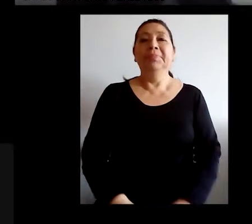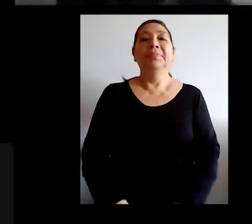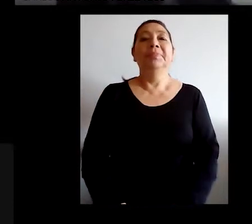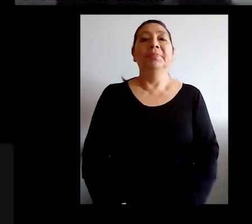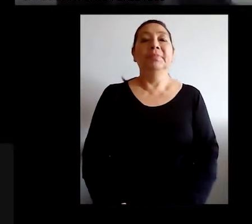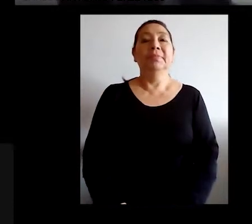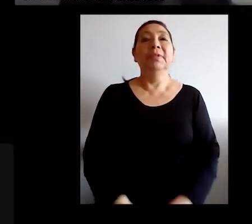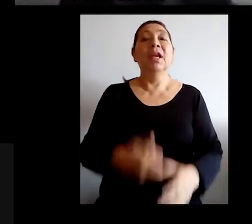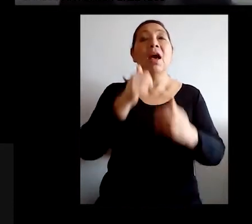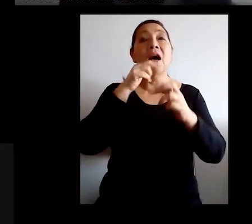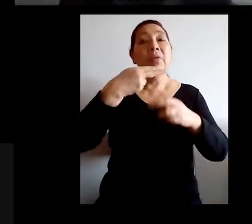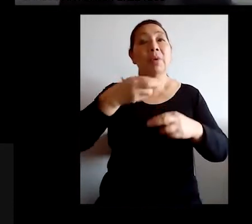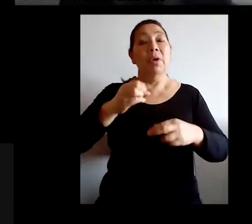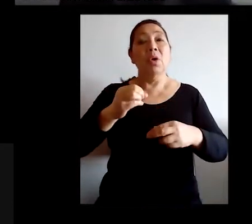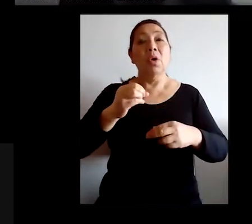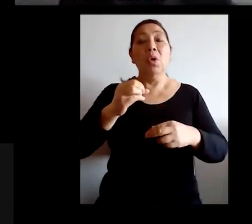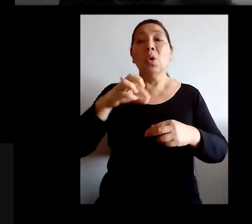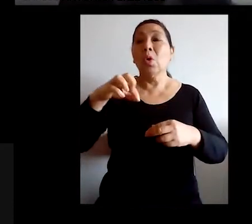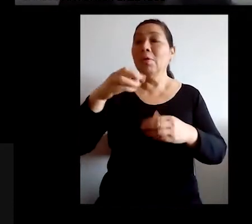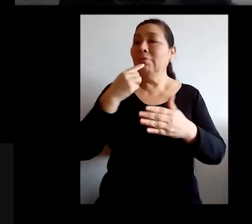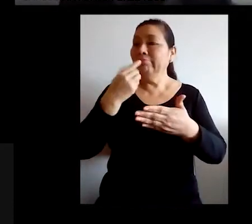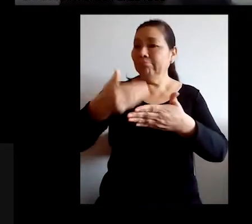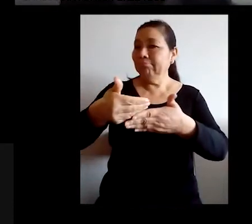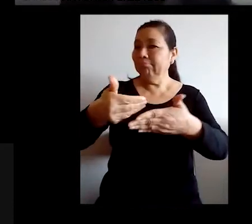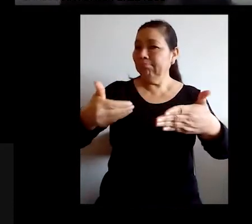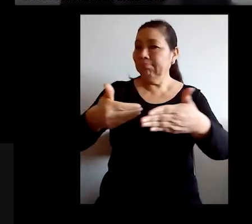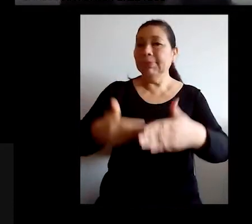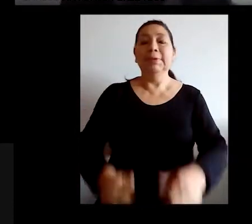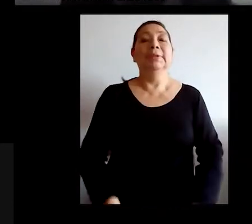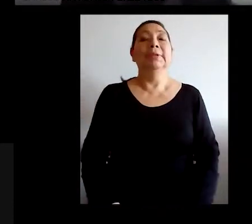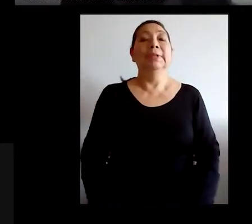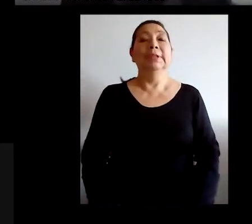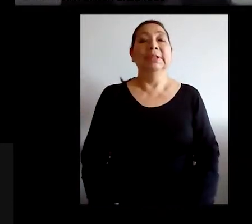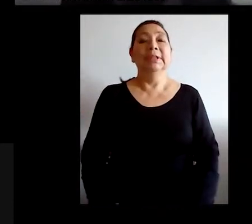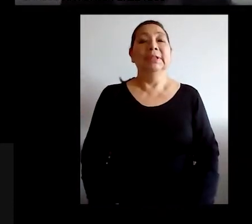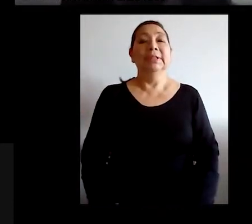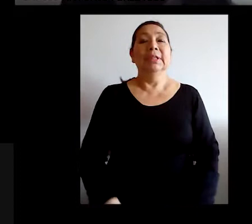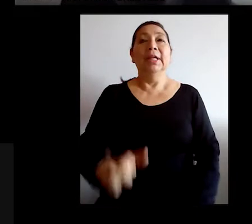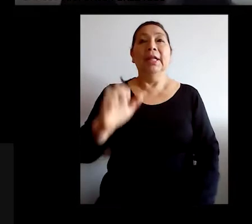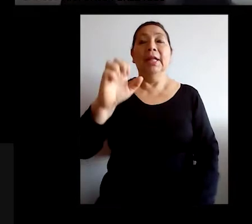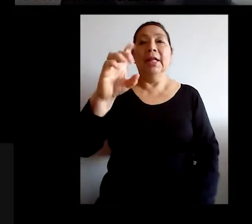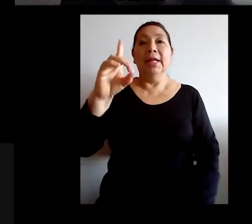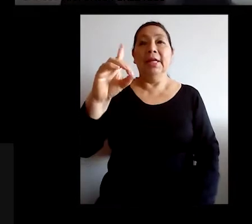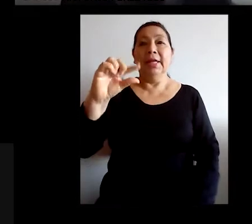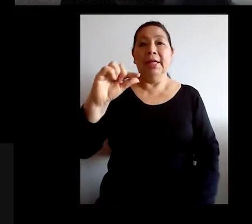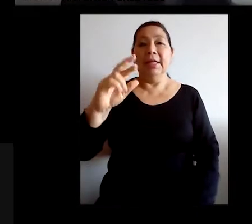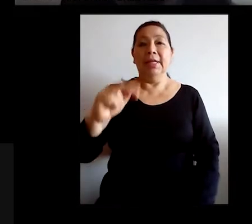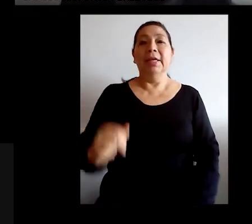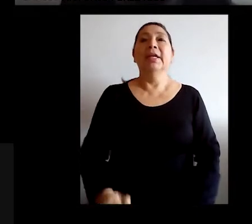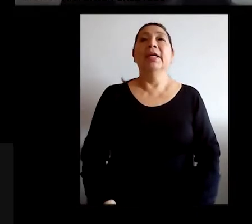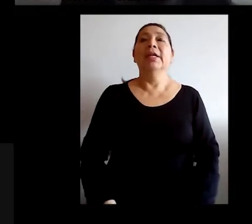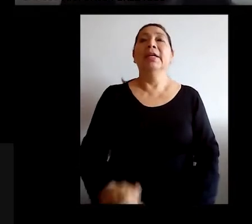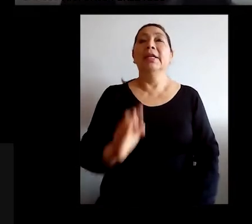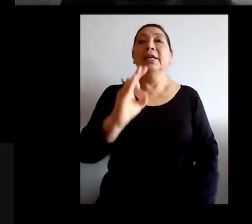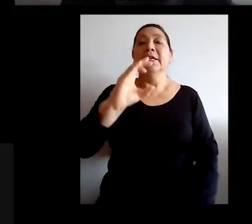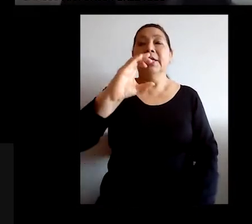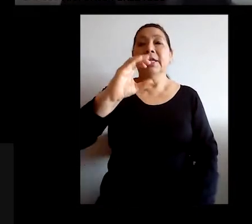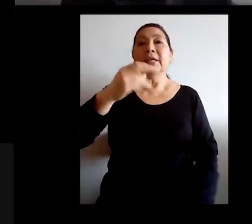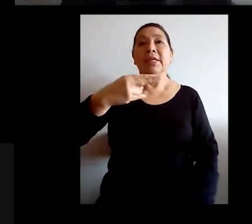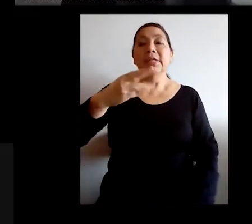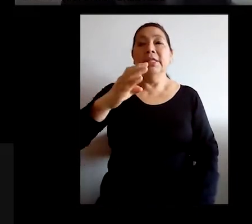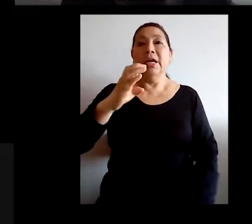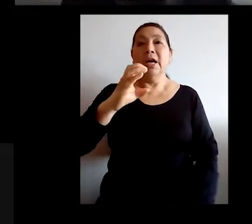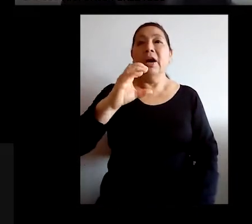El habeas corpus traslativo a favor de Edgar Eleazar González Chafloque,